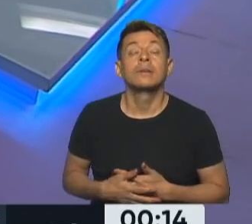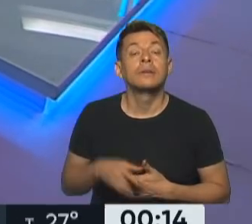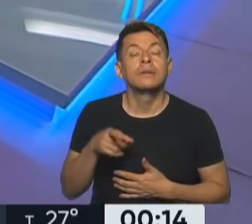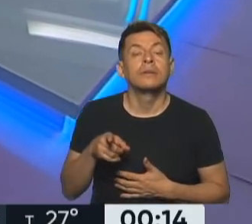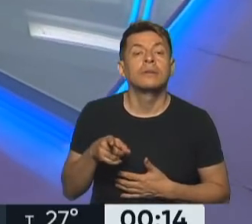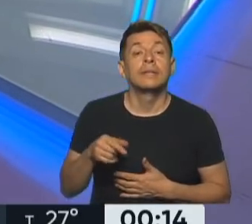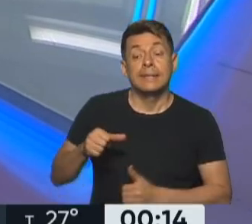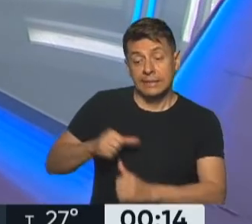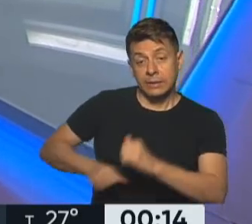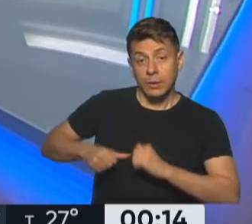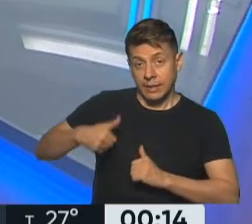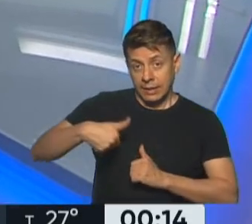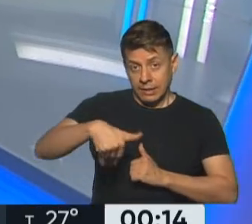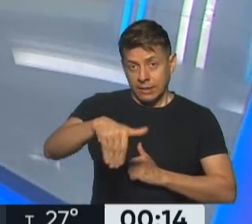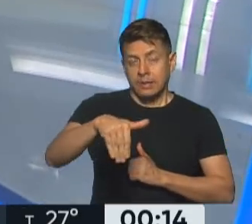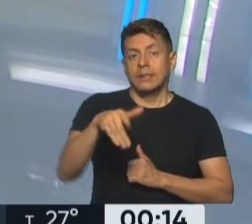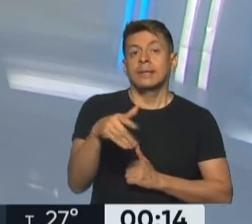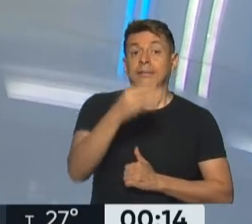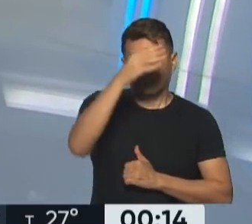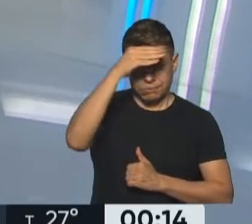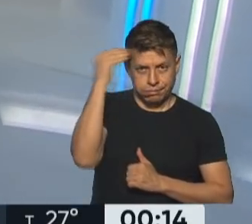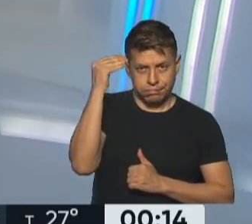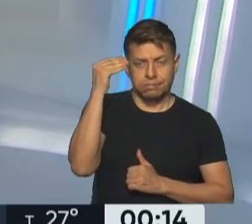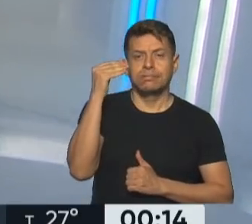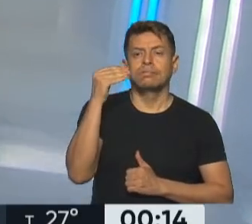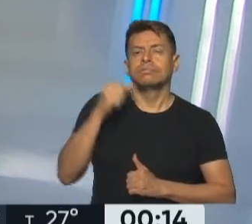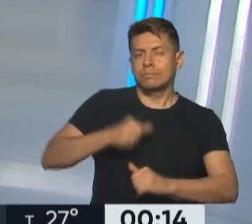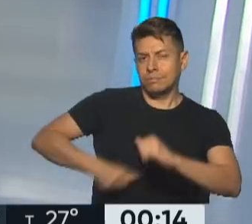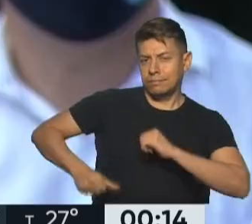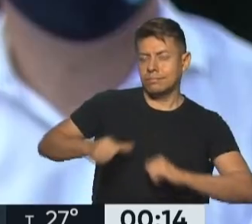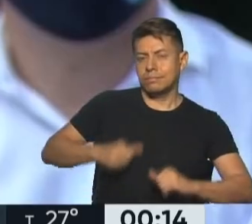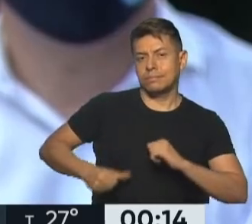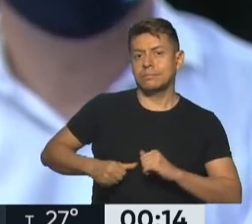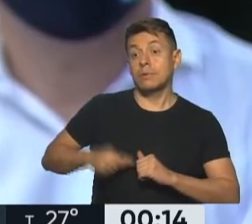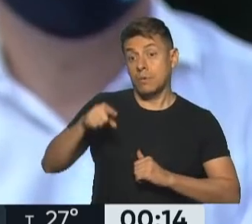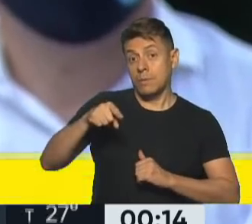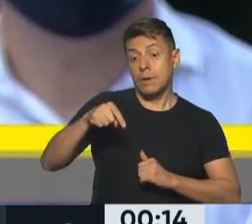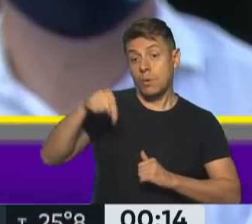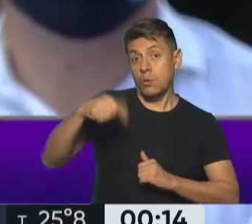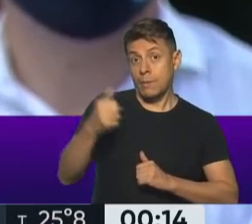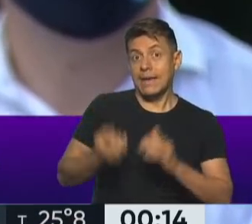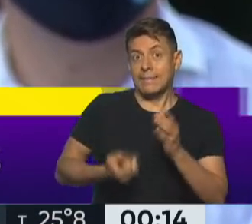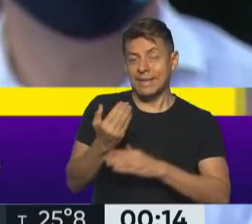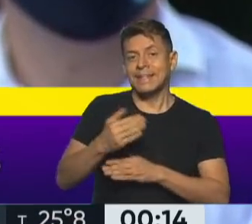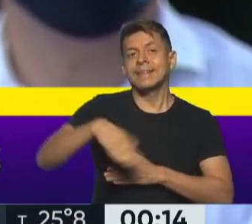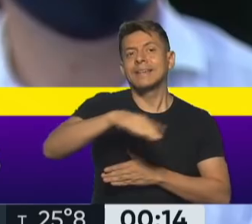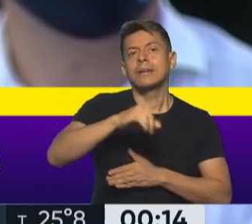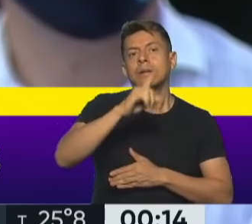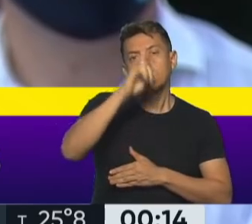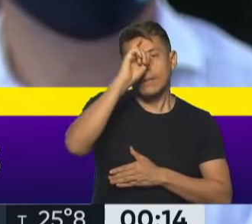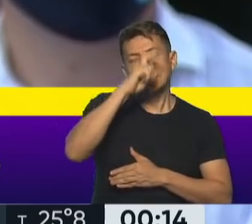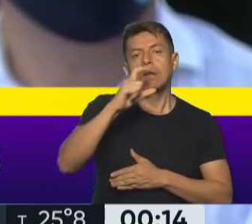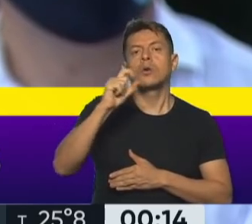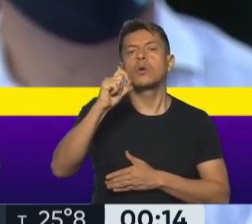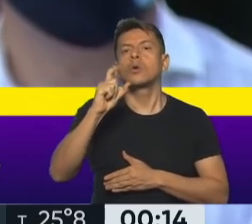En una cirugía programada, Cristina Fernández de Kirchner será intervenida quirúrgicamente en la mañana de hoy jueves en el sanatorio